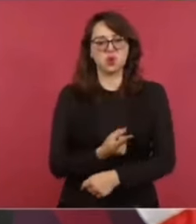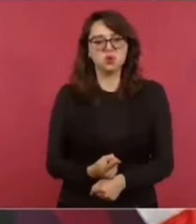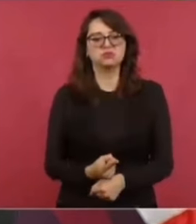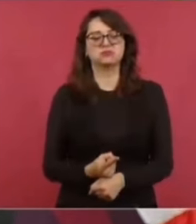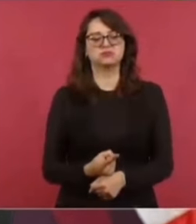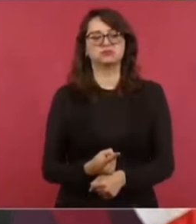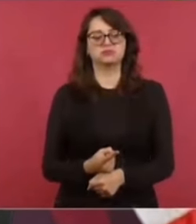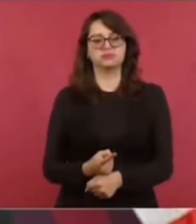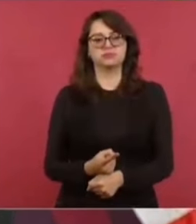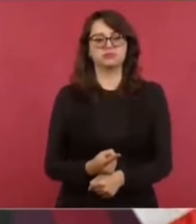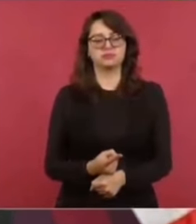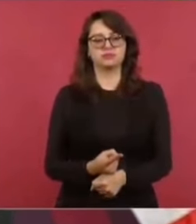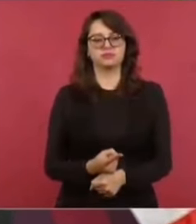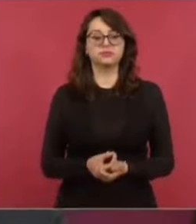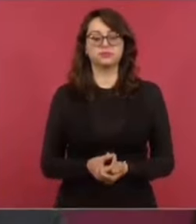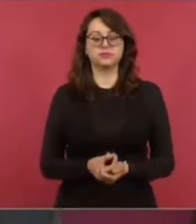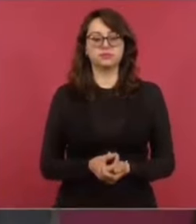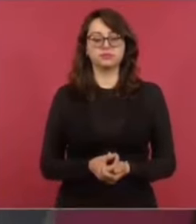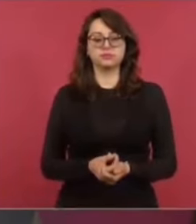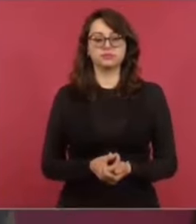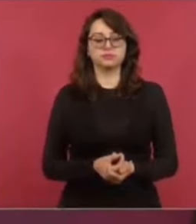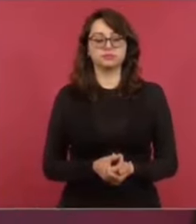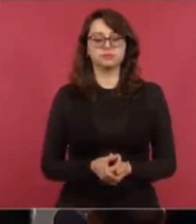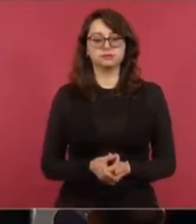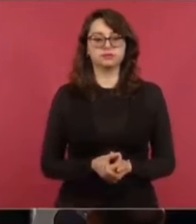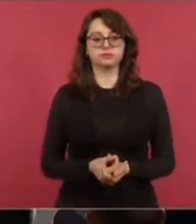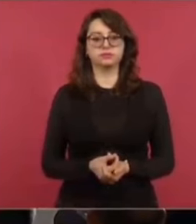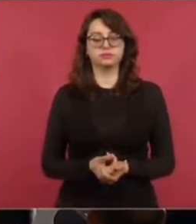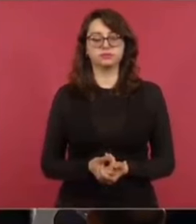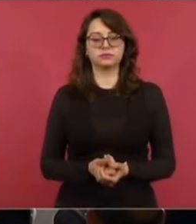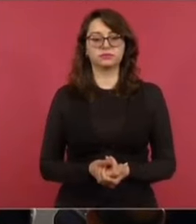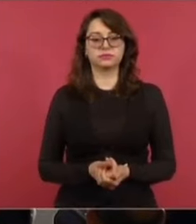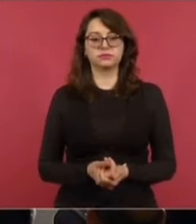honestos, muy humanos. No son